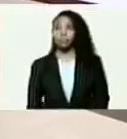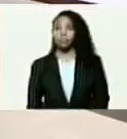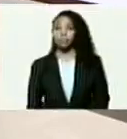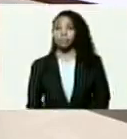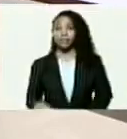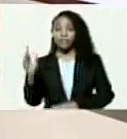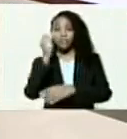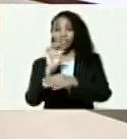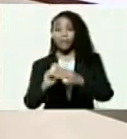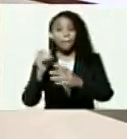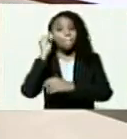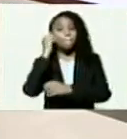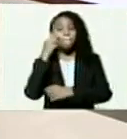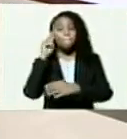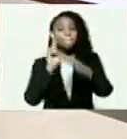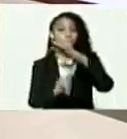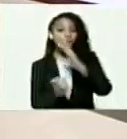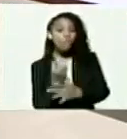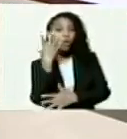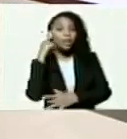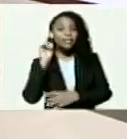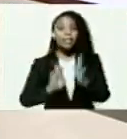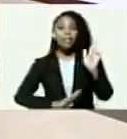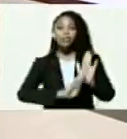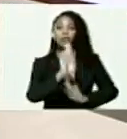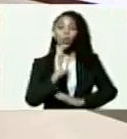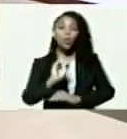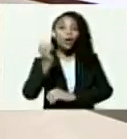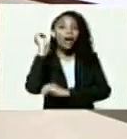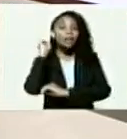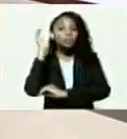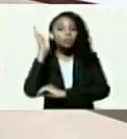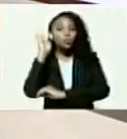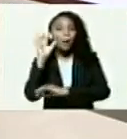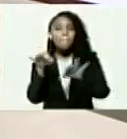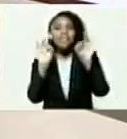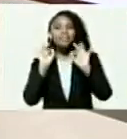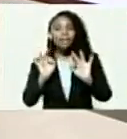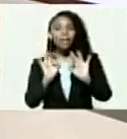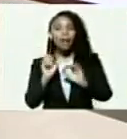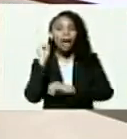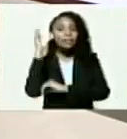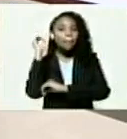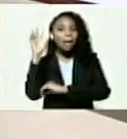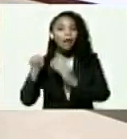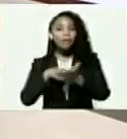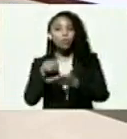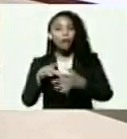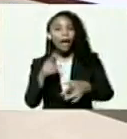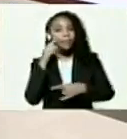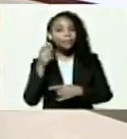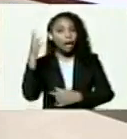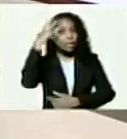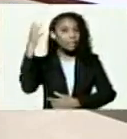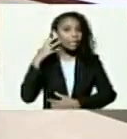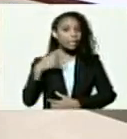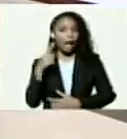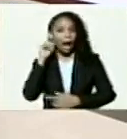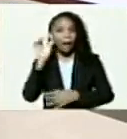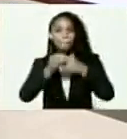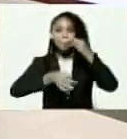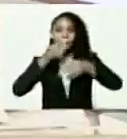Palacio Federal Legislativo, donde se está desarrollando una sesión especial de la Asamblea Nacional. Nuestra compañera Gise Cabrera con los